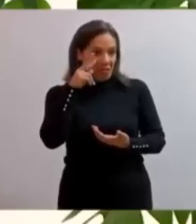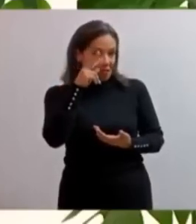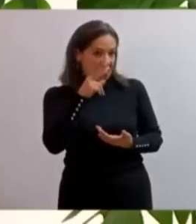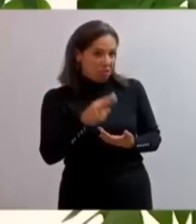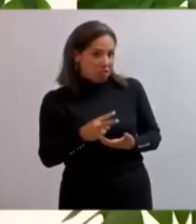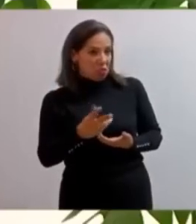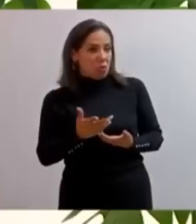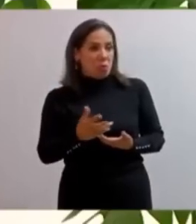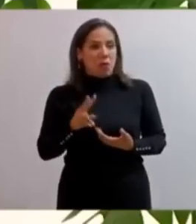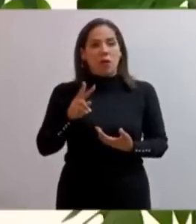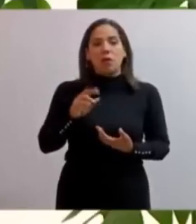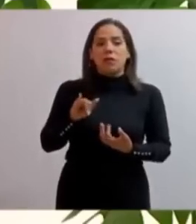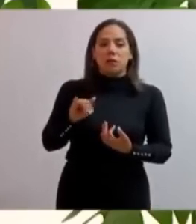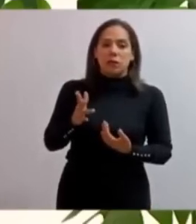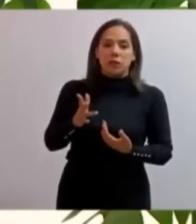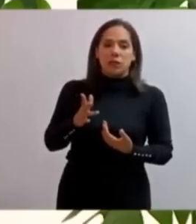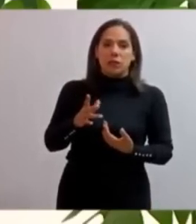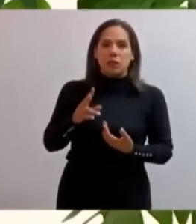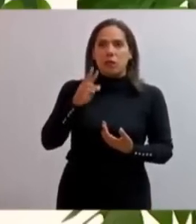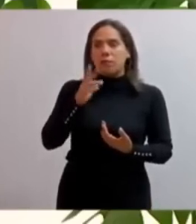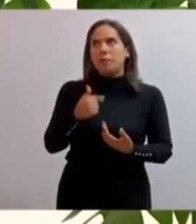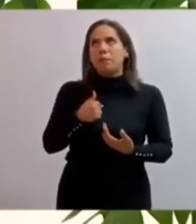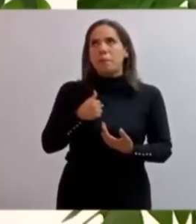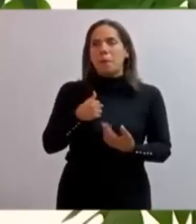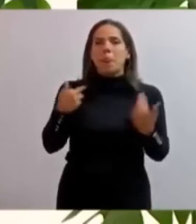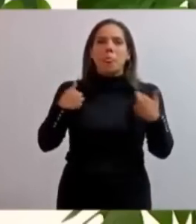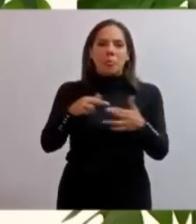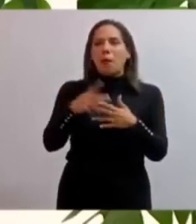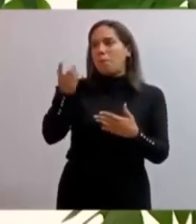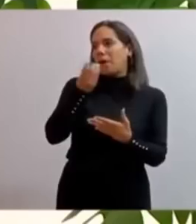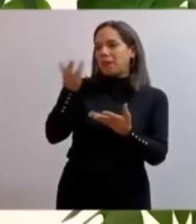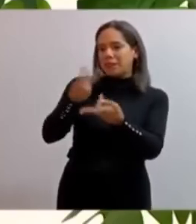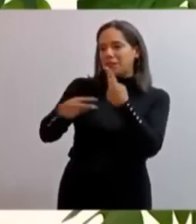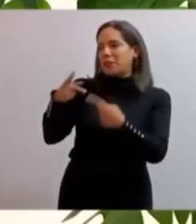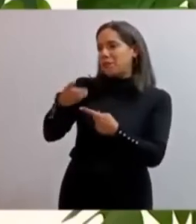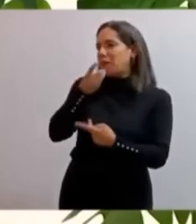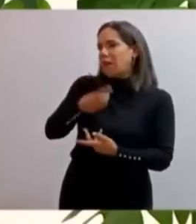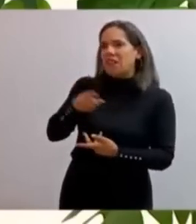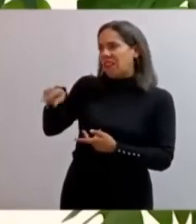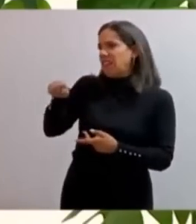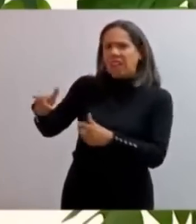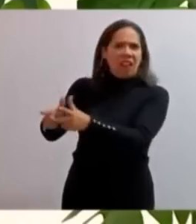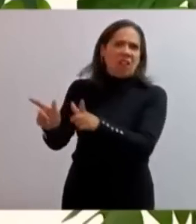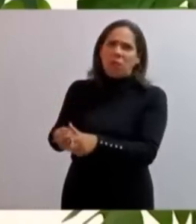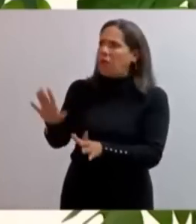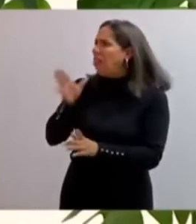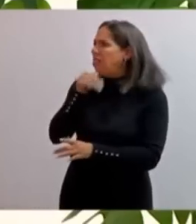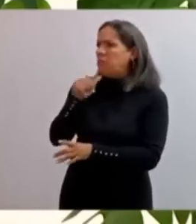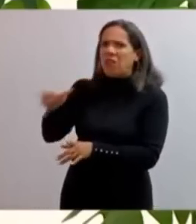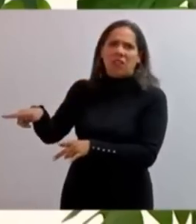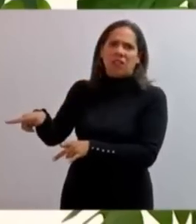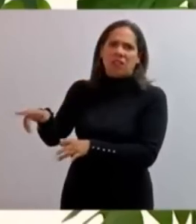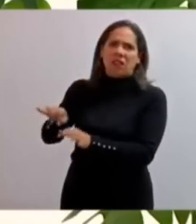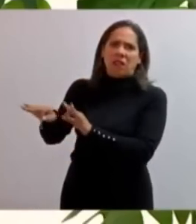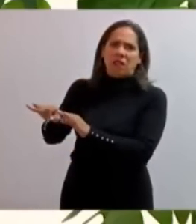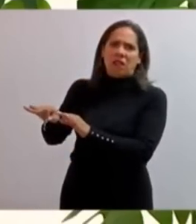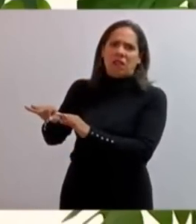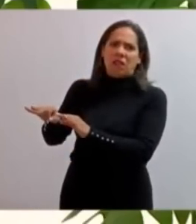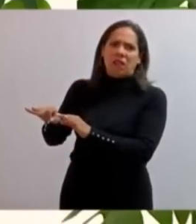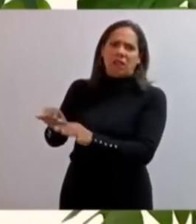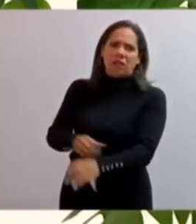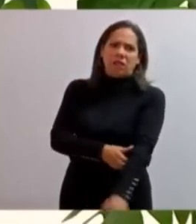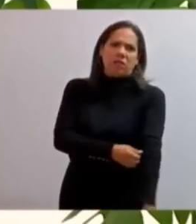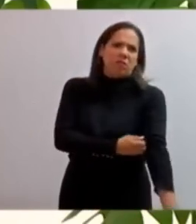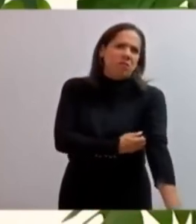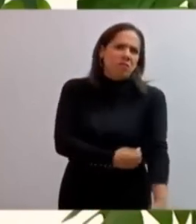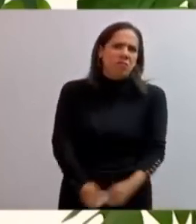algún docente me dice, es que con este grupo es insoportable, no se puede trabajar. Y yo digo, pues yo no entiendo, yo puedo trabajar con el